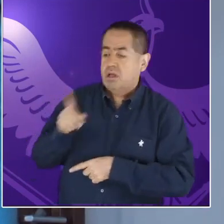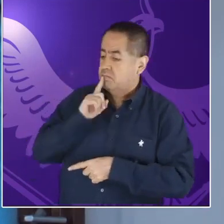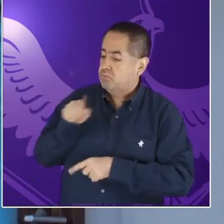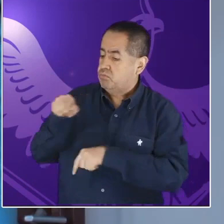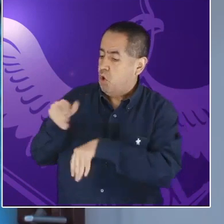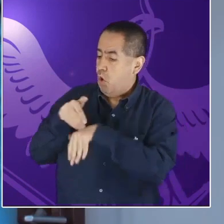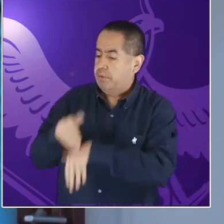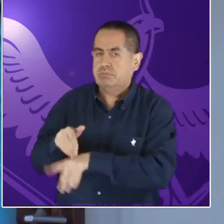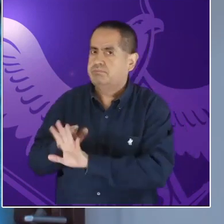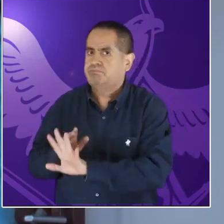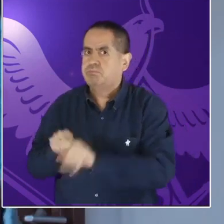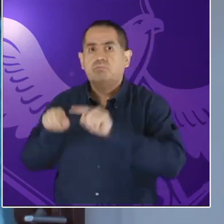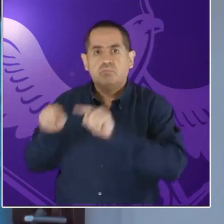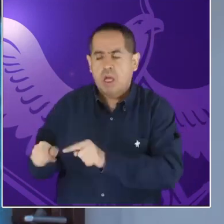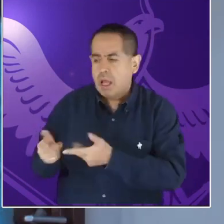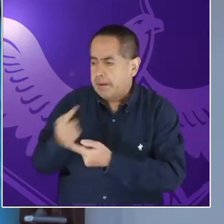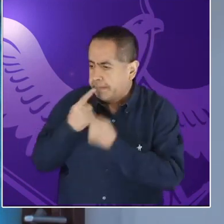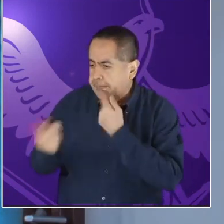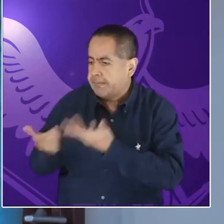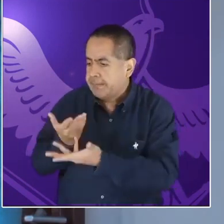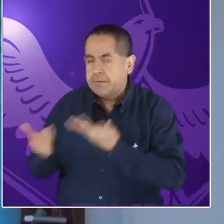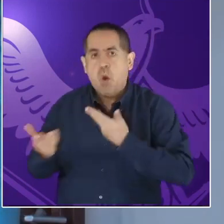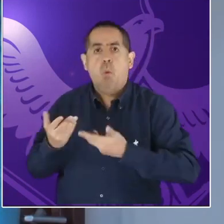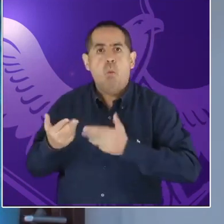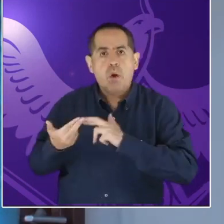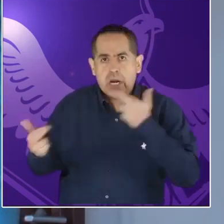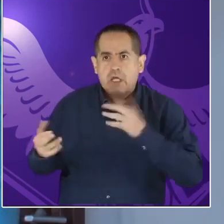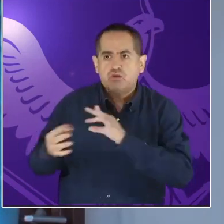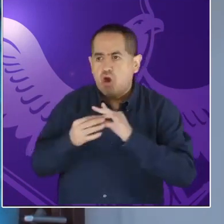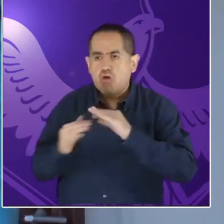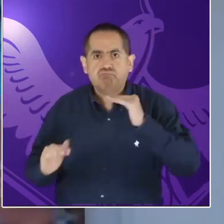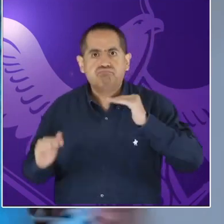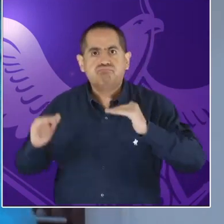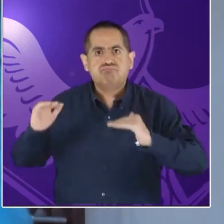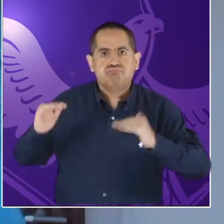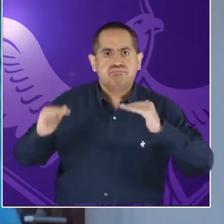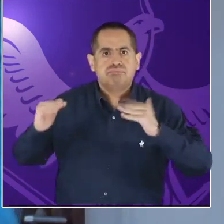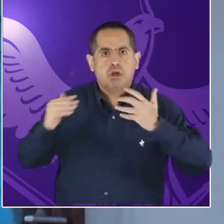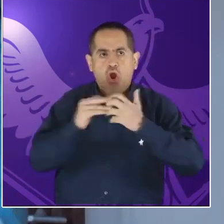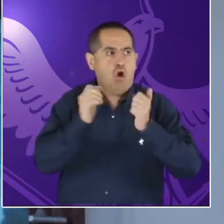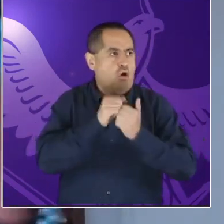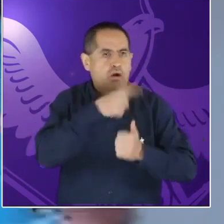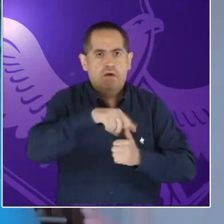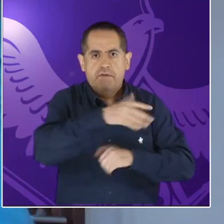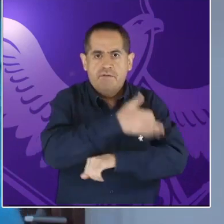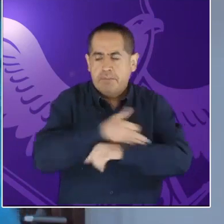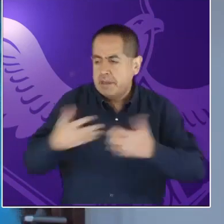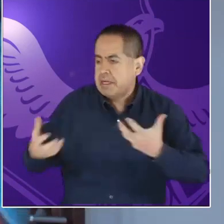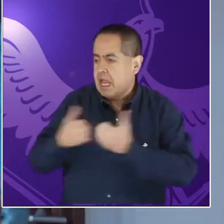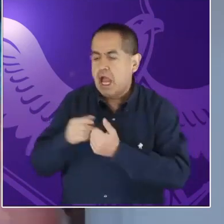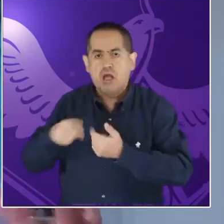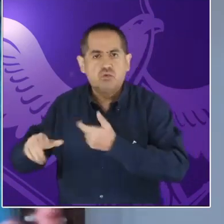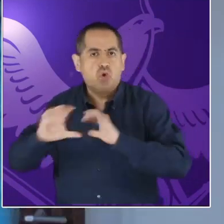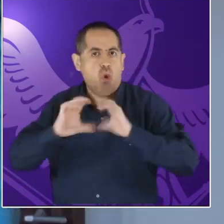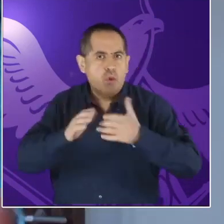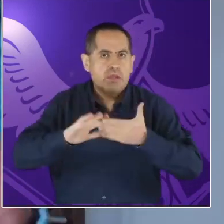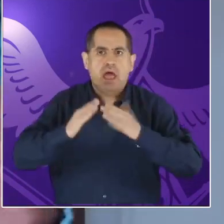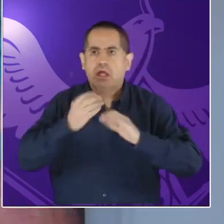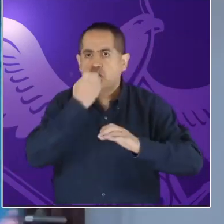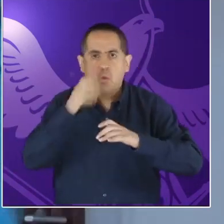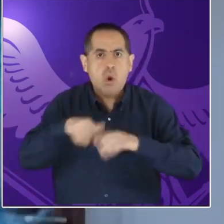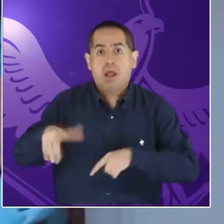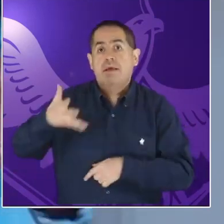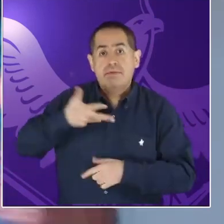como un sujeto estático, sino un sujeto que va entrando en relaciones, ¿no?, interdependientes con los otros miembros